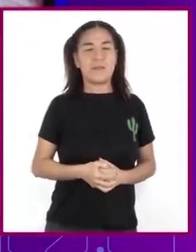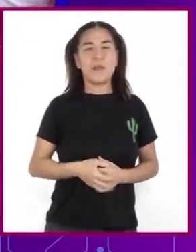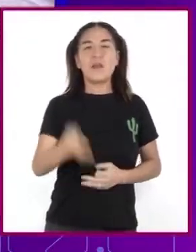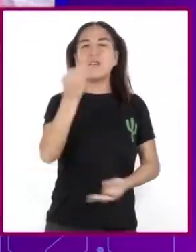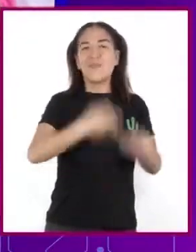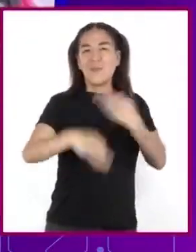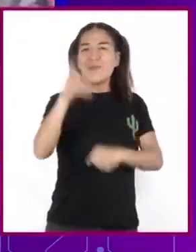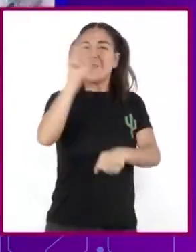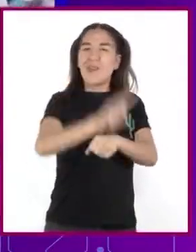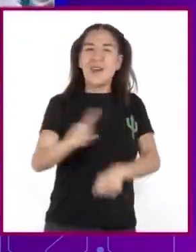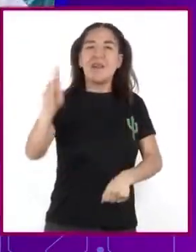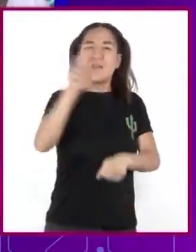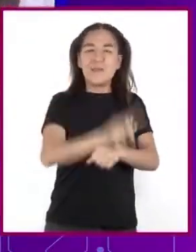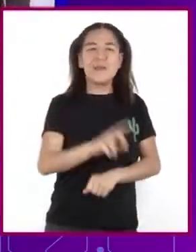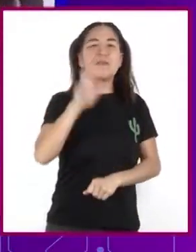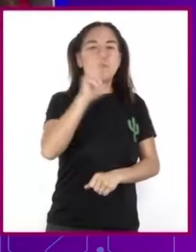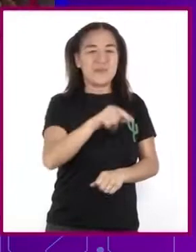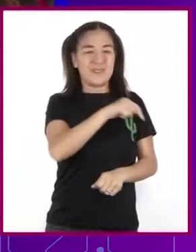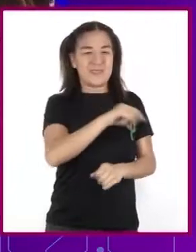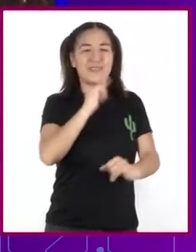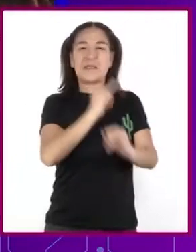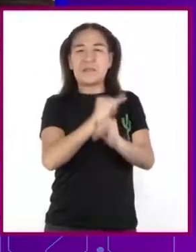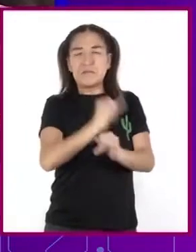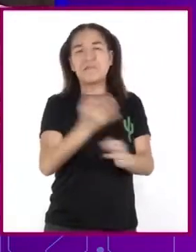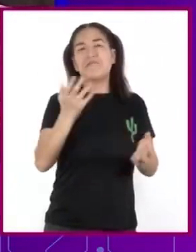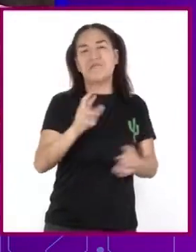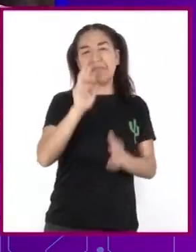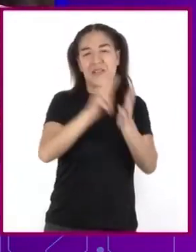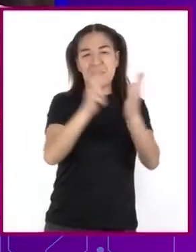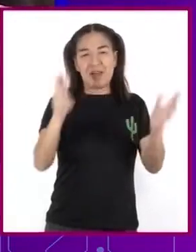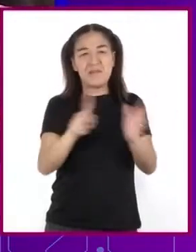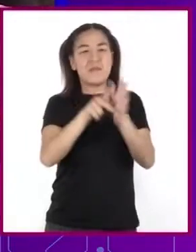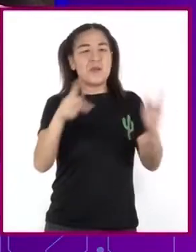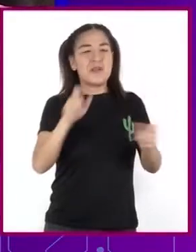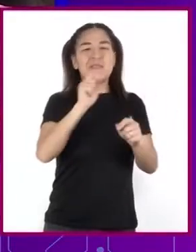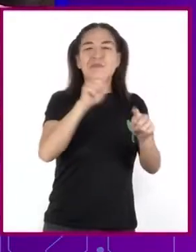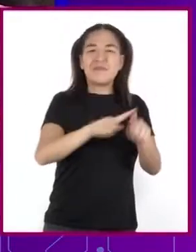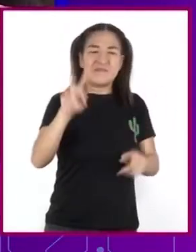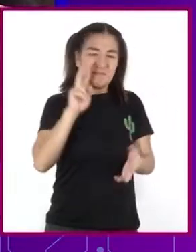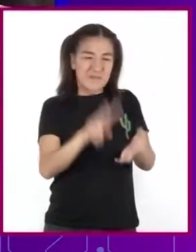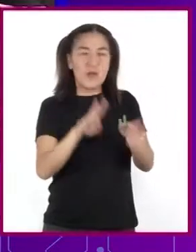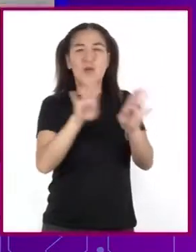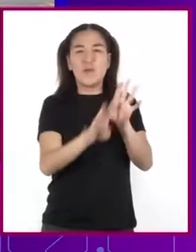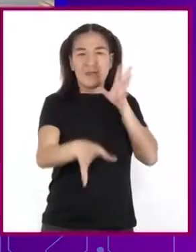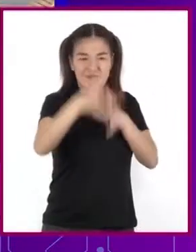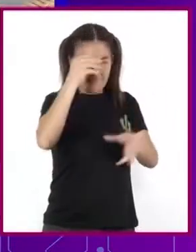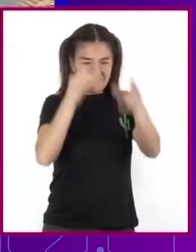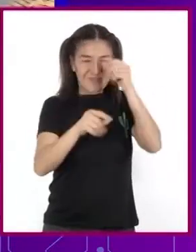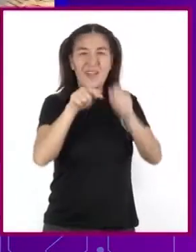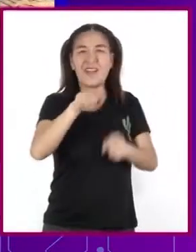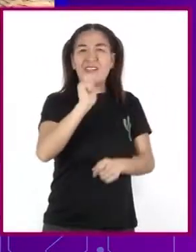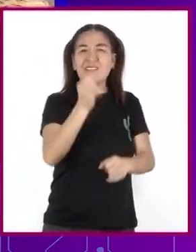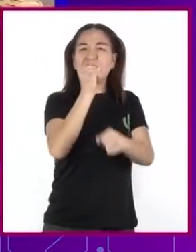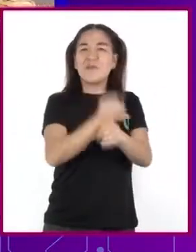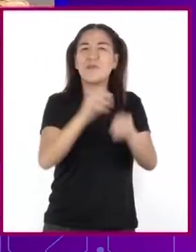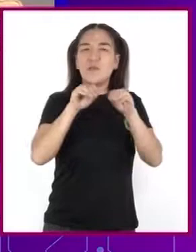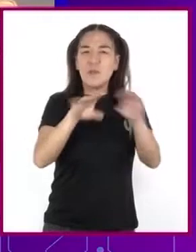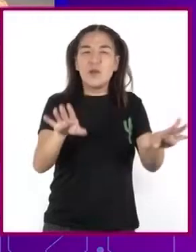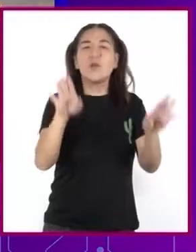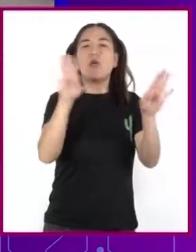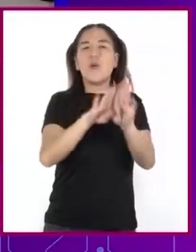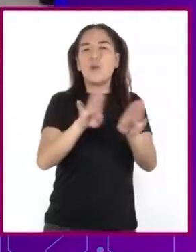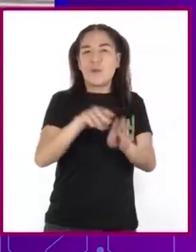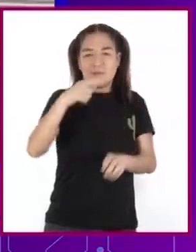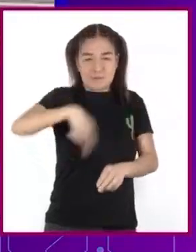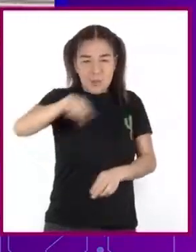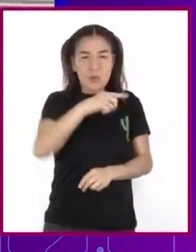los medios de comunicación y en nuestras relaciones cotidianas recibimos una gran cantidad de información que nos muestra cómo se espera que